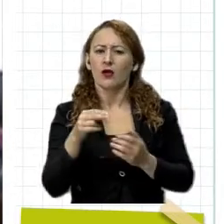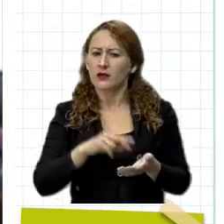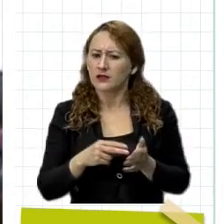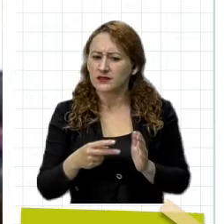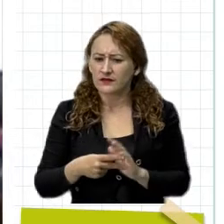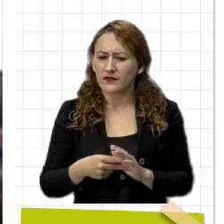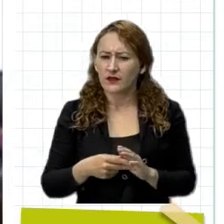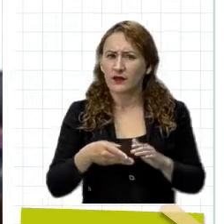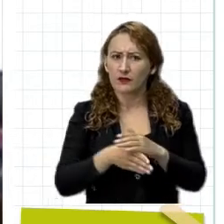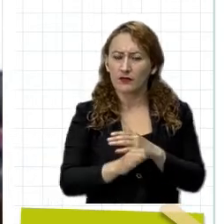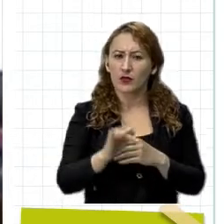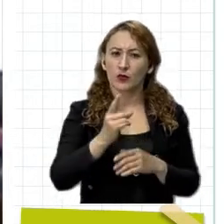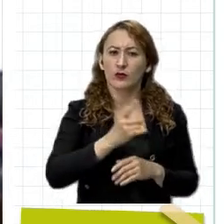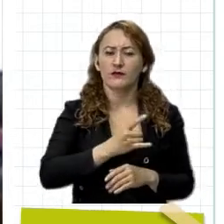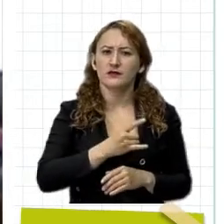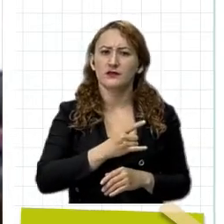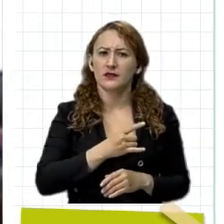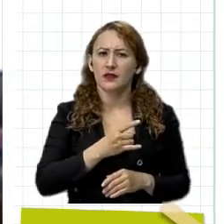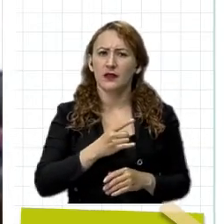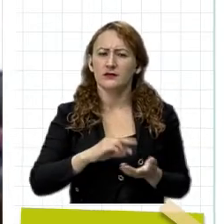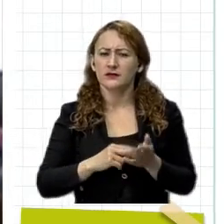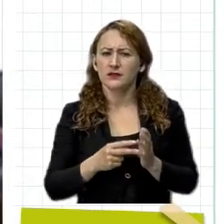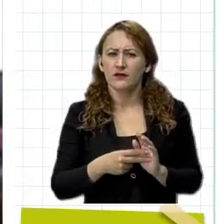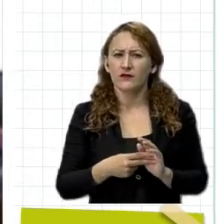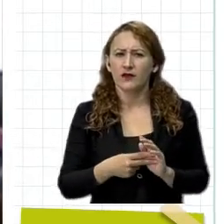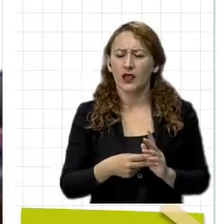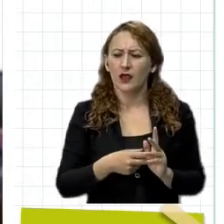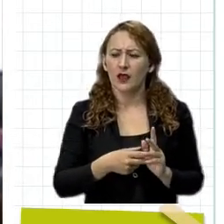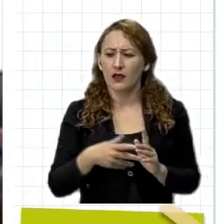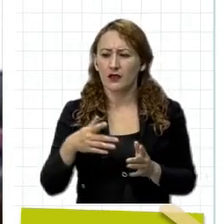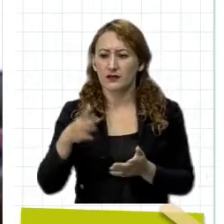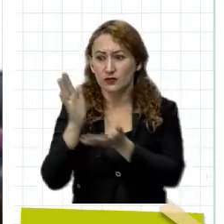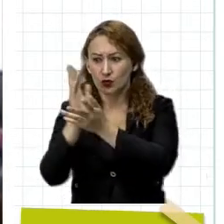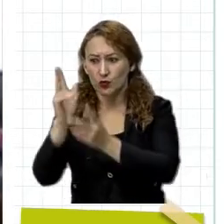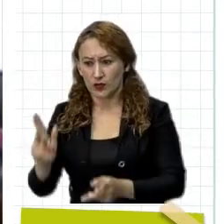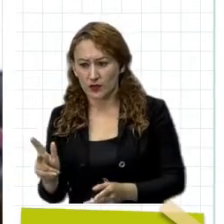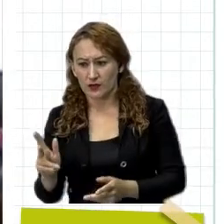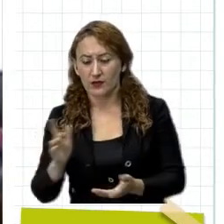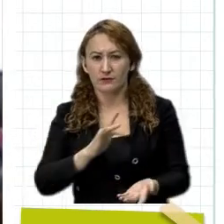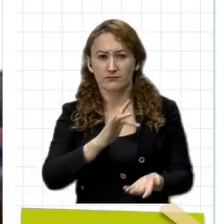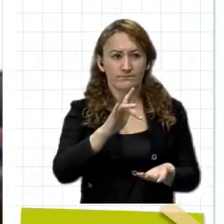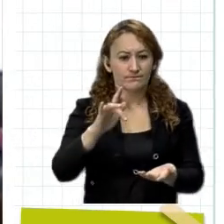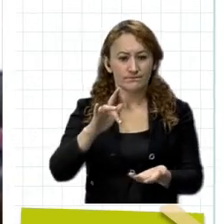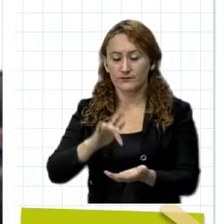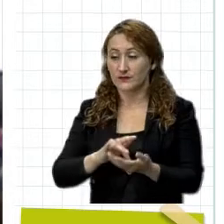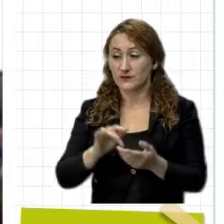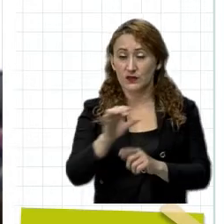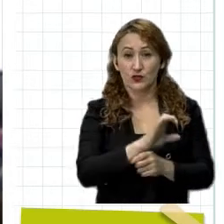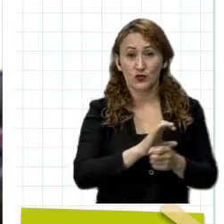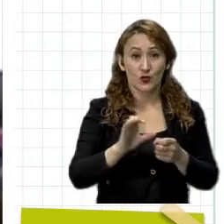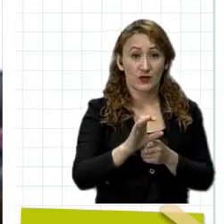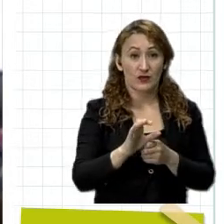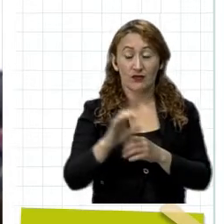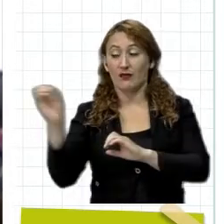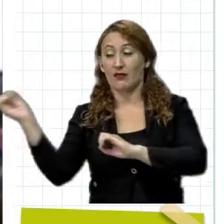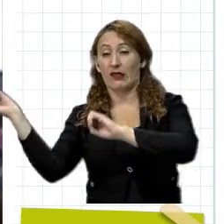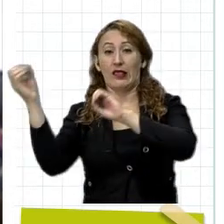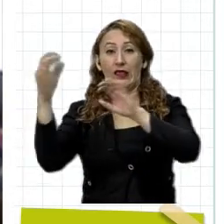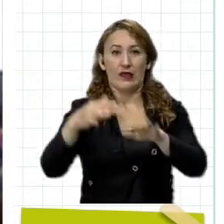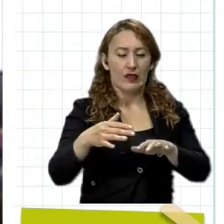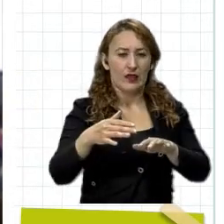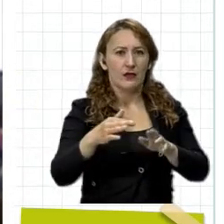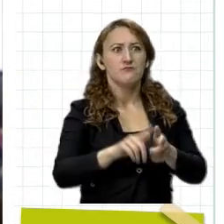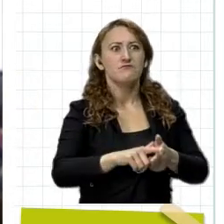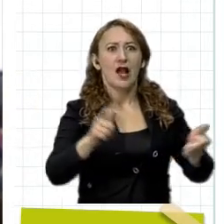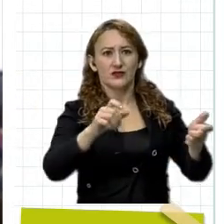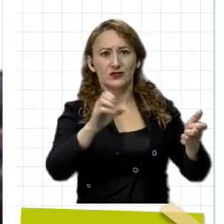ingreso a la universidad conlleva la reubicación del estudiante en la ciudad, un asunto para el cual la gran mayoría de ellas y